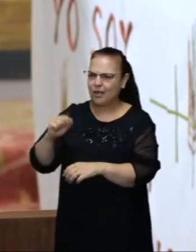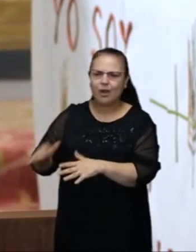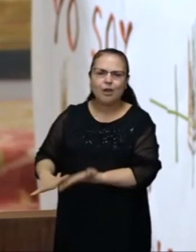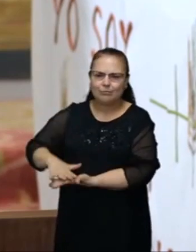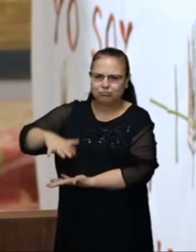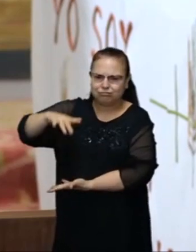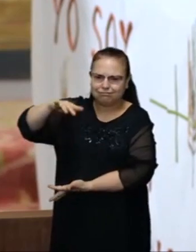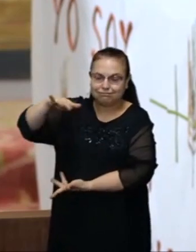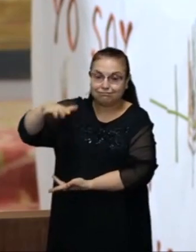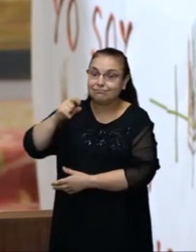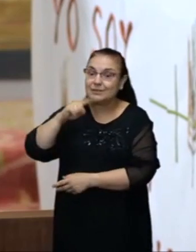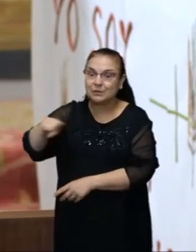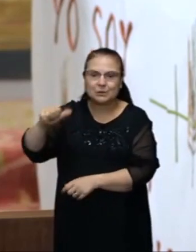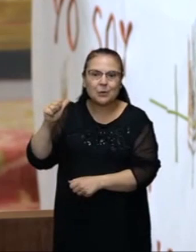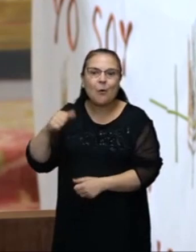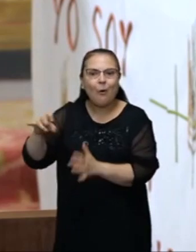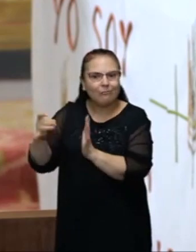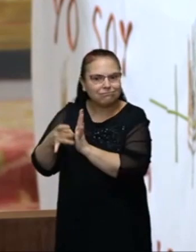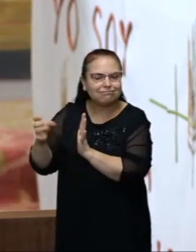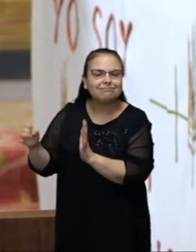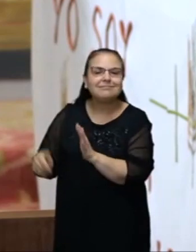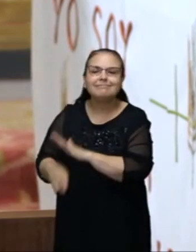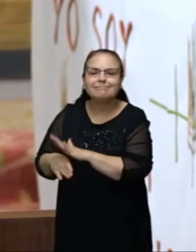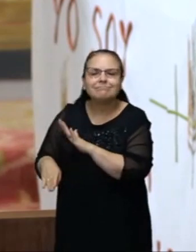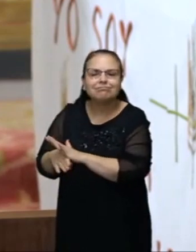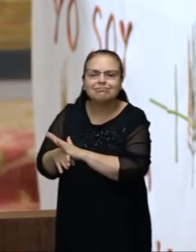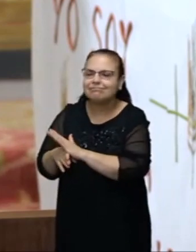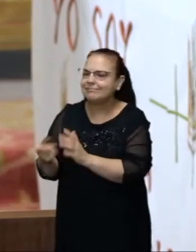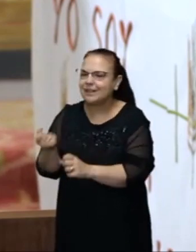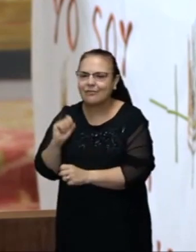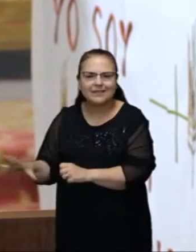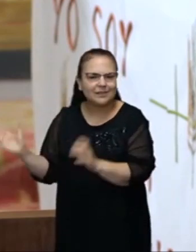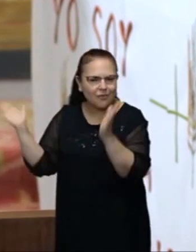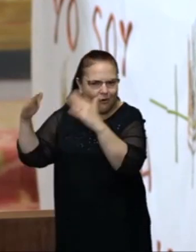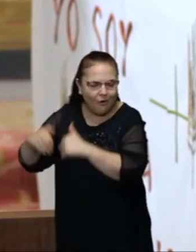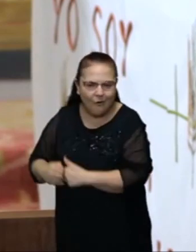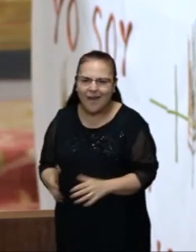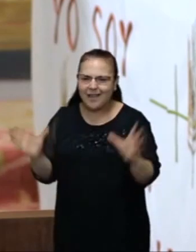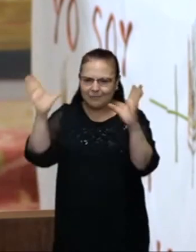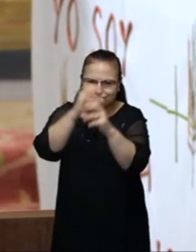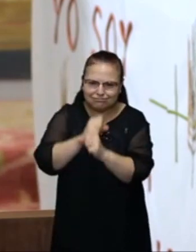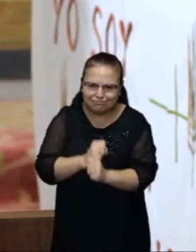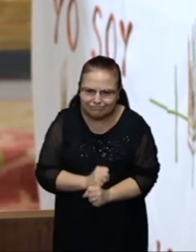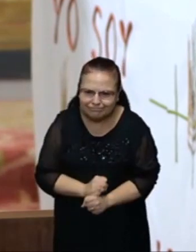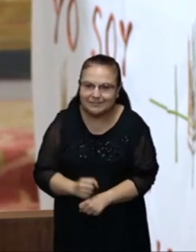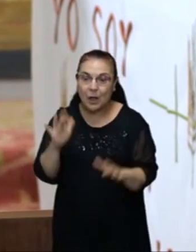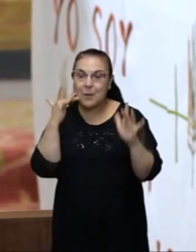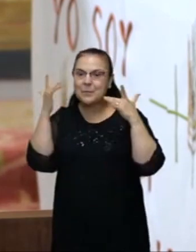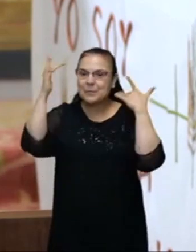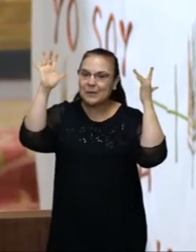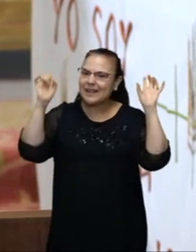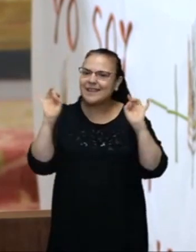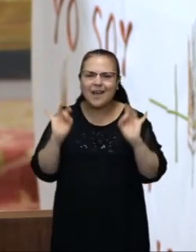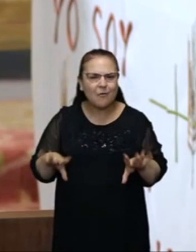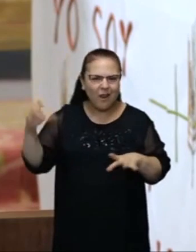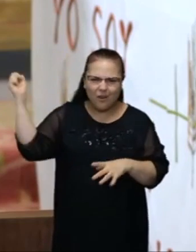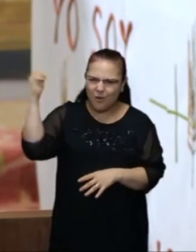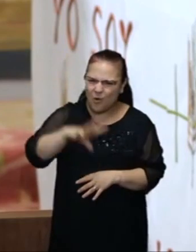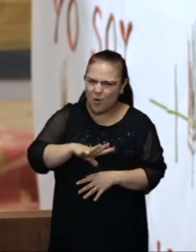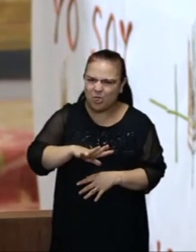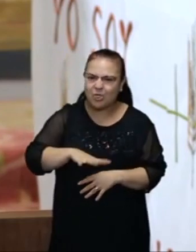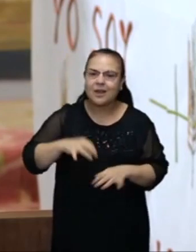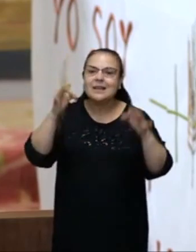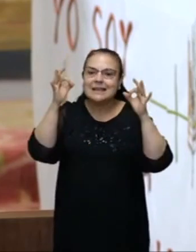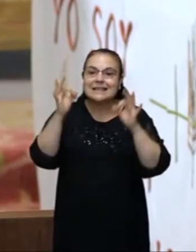abundancia. Su caridad es constante, sin falta. En las tinieblas brilla como una luz. El que